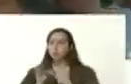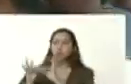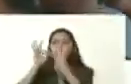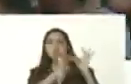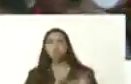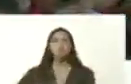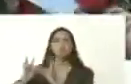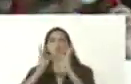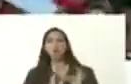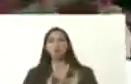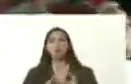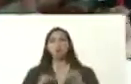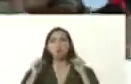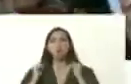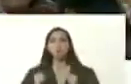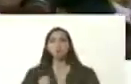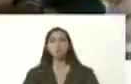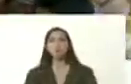Pero también hay